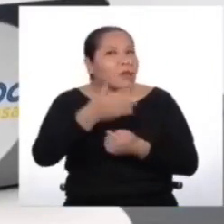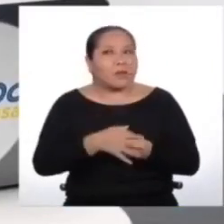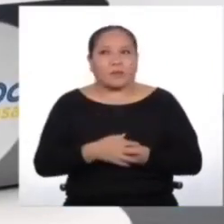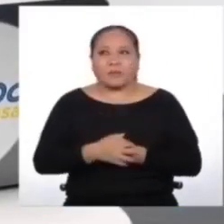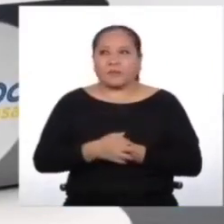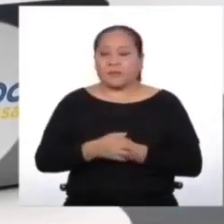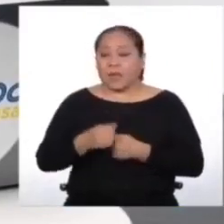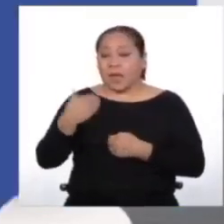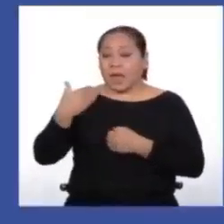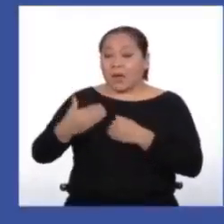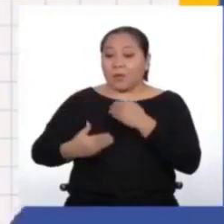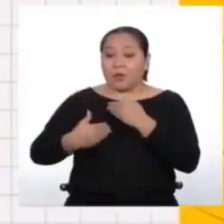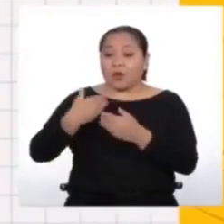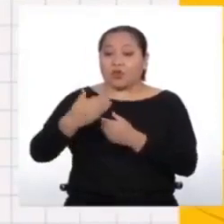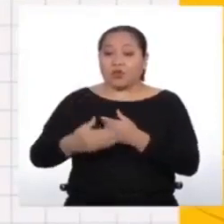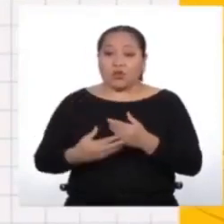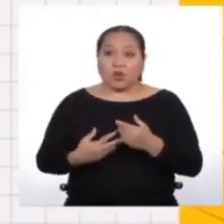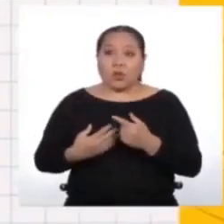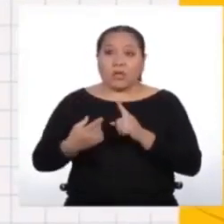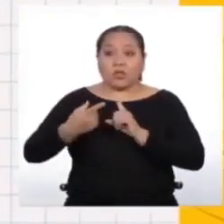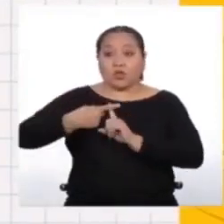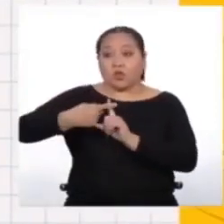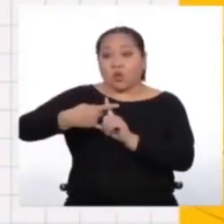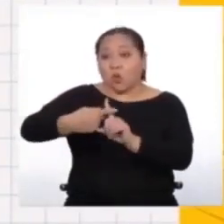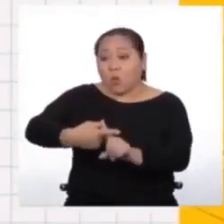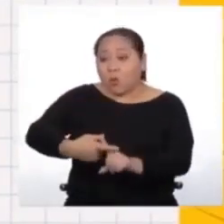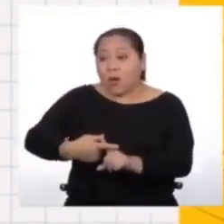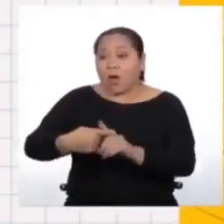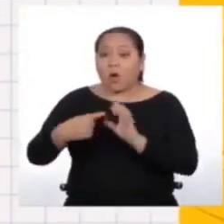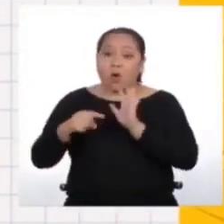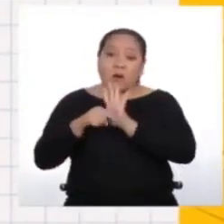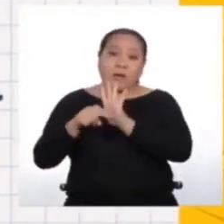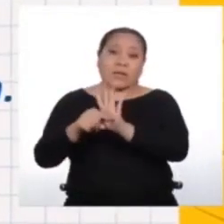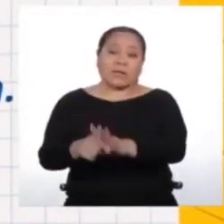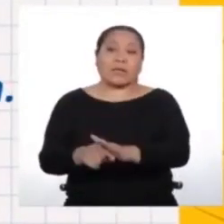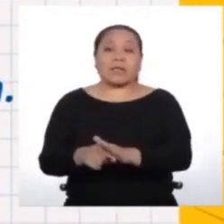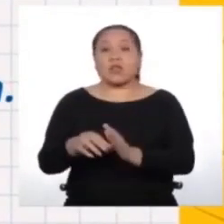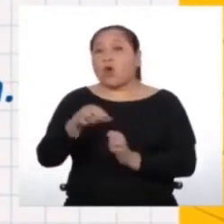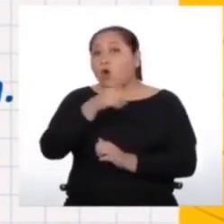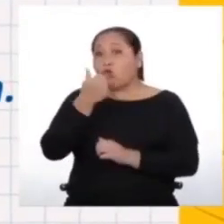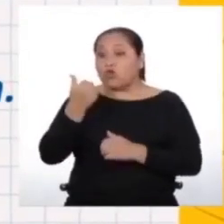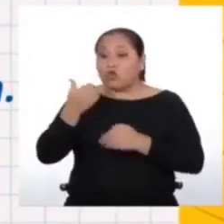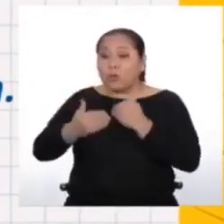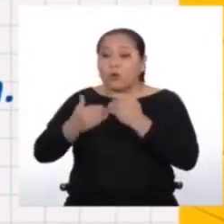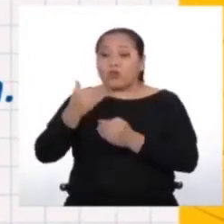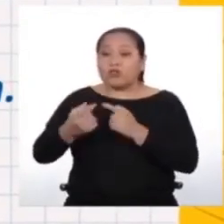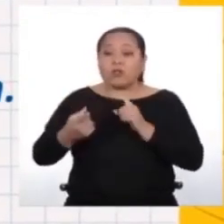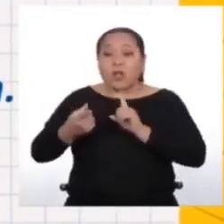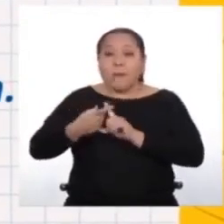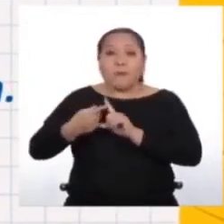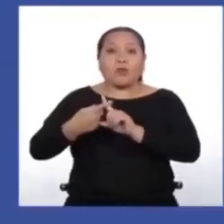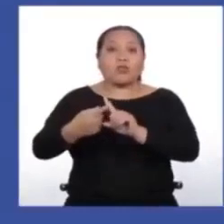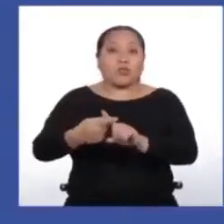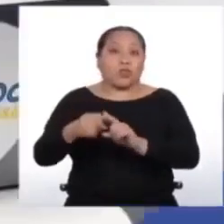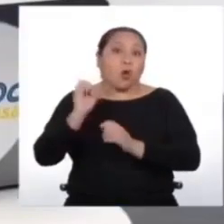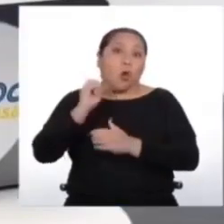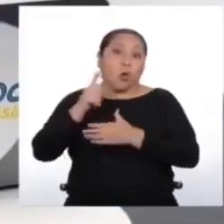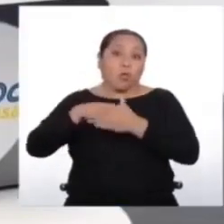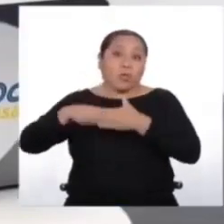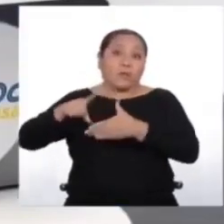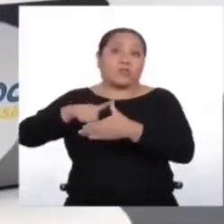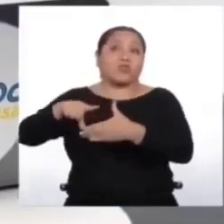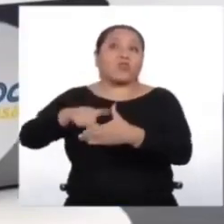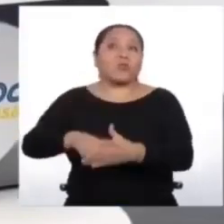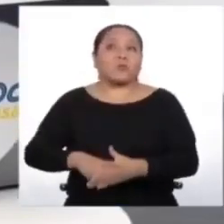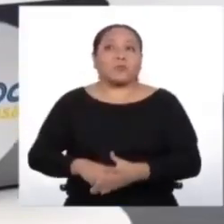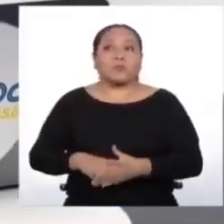hay progresiones aritméticas que usan la suma o la resta y progresiones geométricas que usan la multiplicación o la división. Y que hay fórmulas